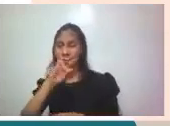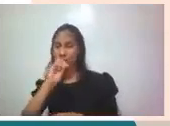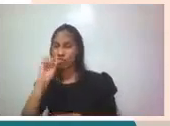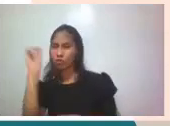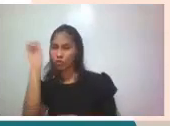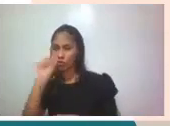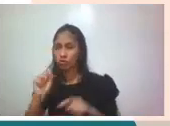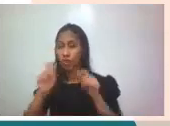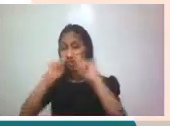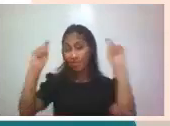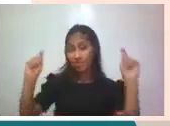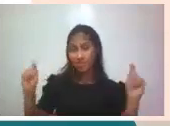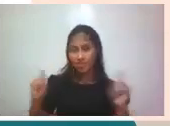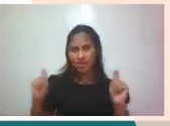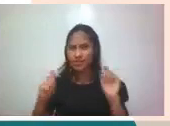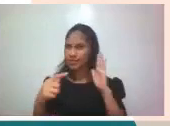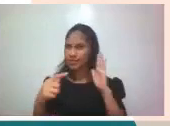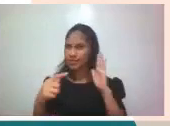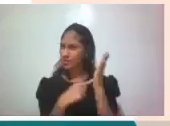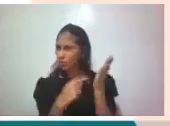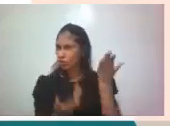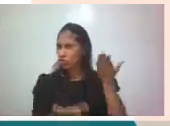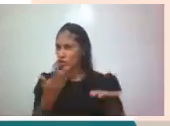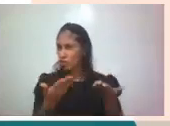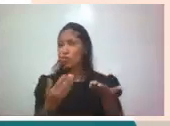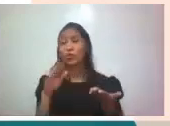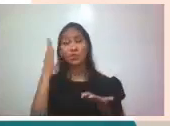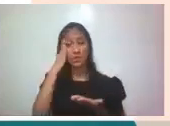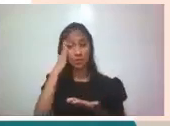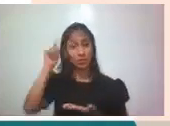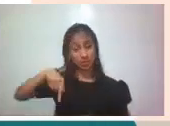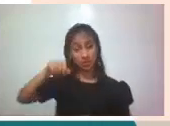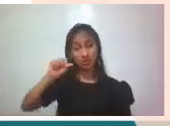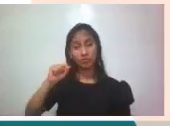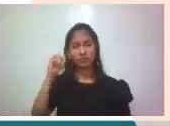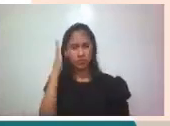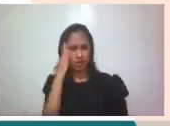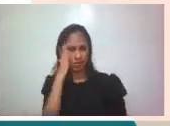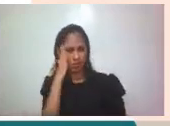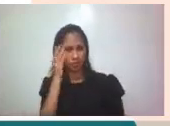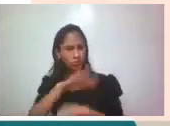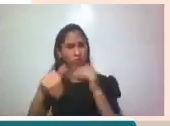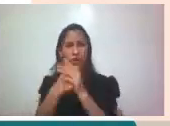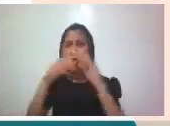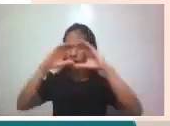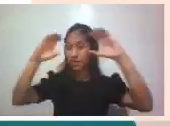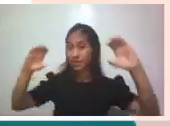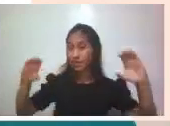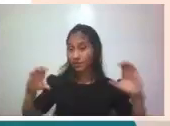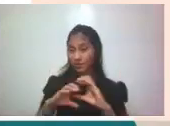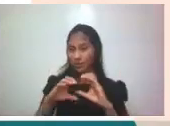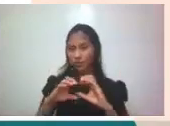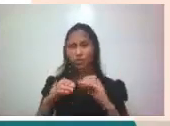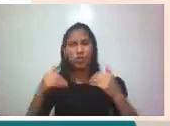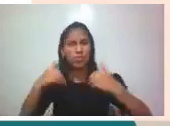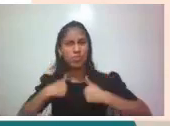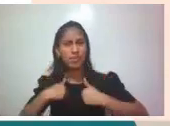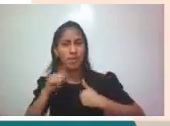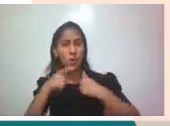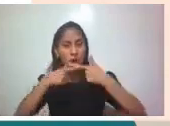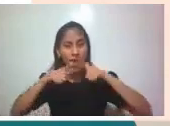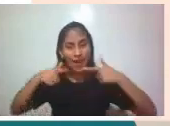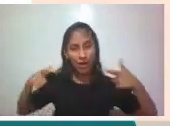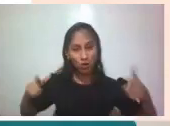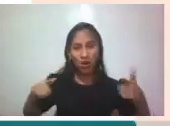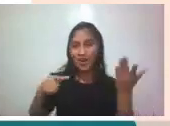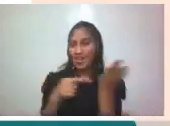reconocemos que la certificación ambiental, en todas sus dimensiones y subtemas, contiene un lenguaje bastante